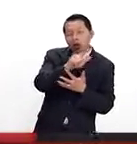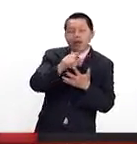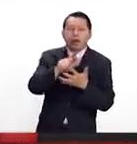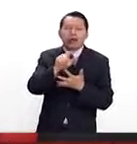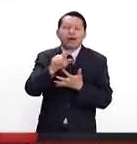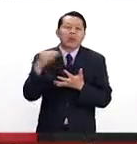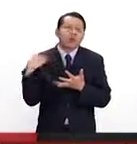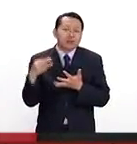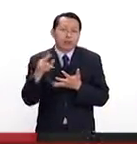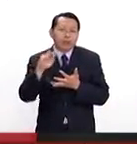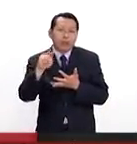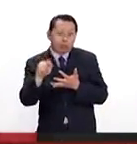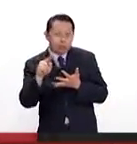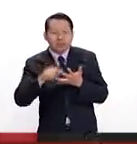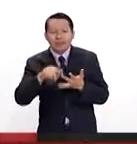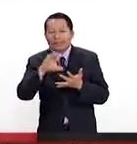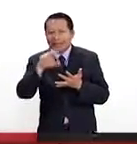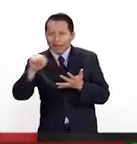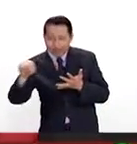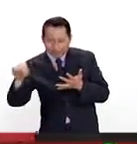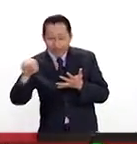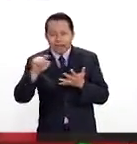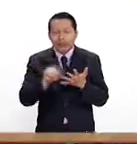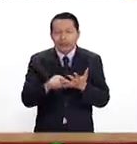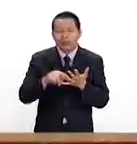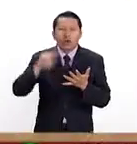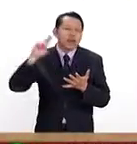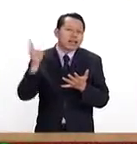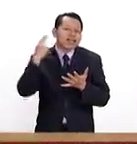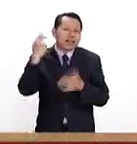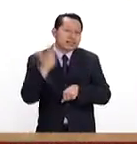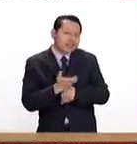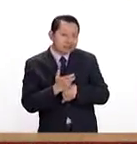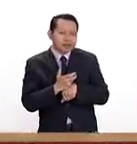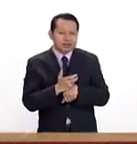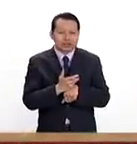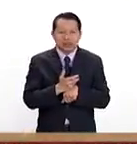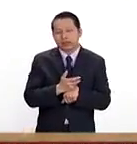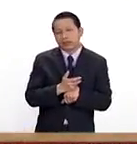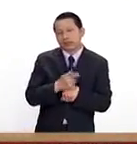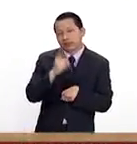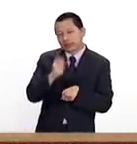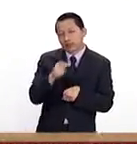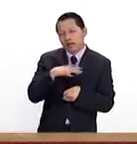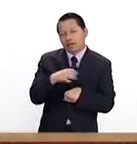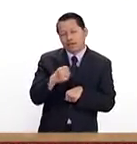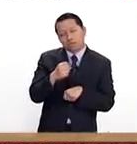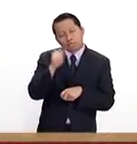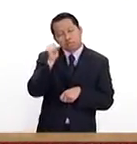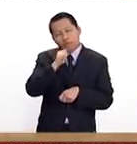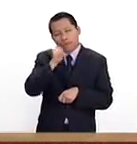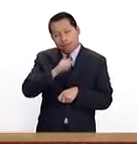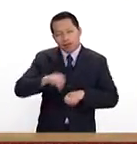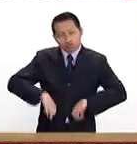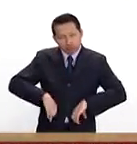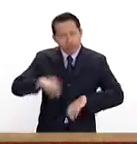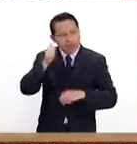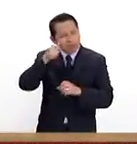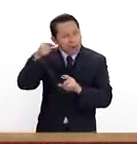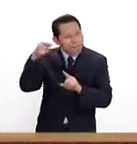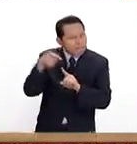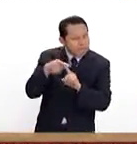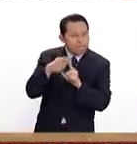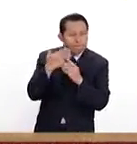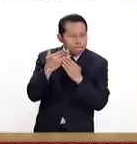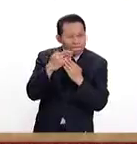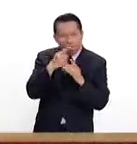Washington Post, CNN, una universidad en Estados Unidos que se ha caracterizado por ser bastante precisa en sus